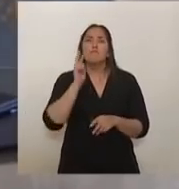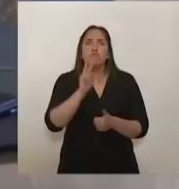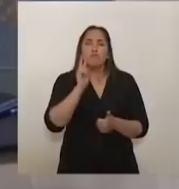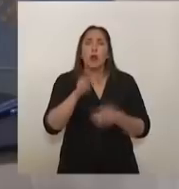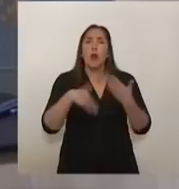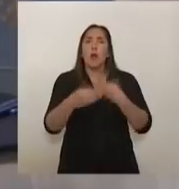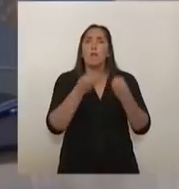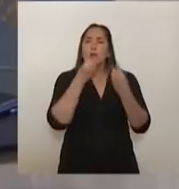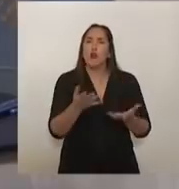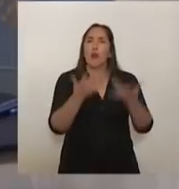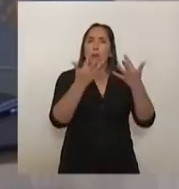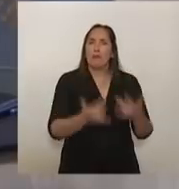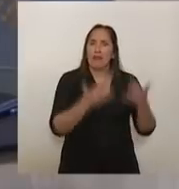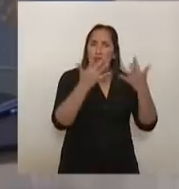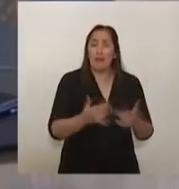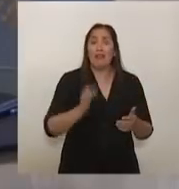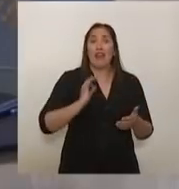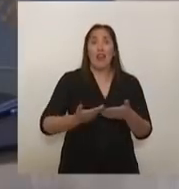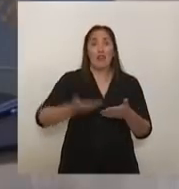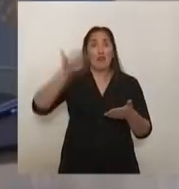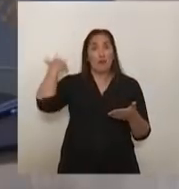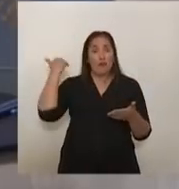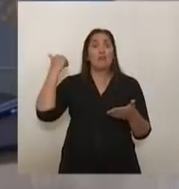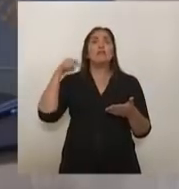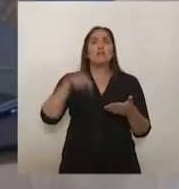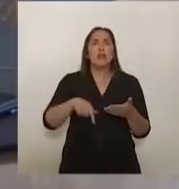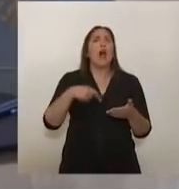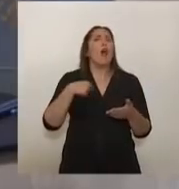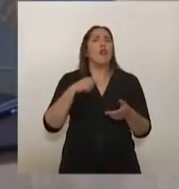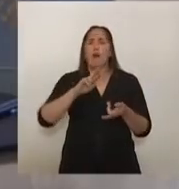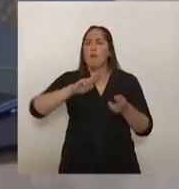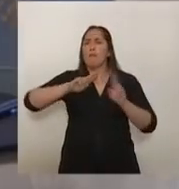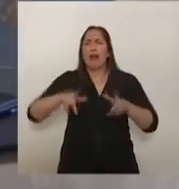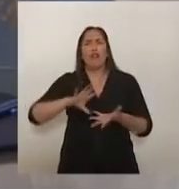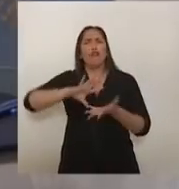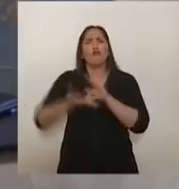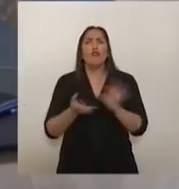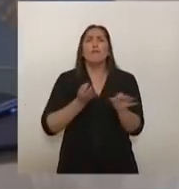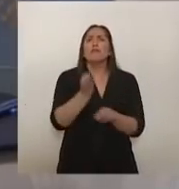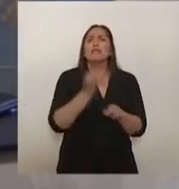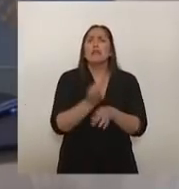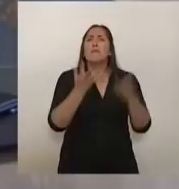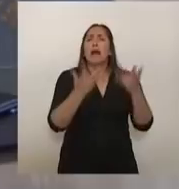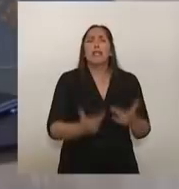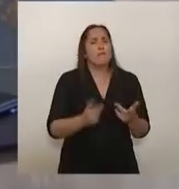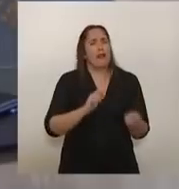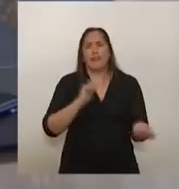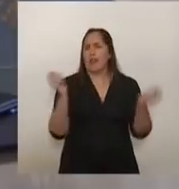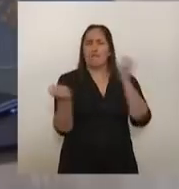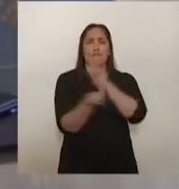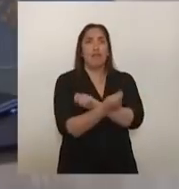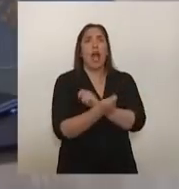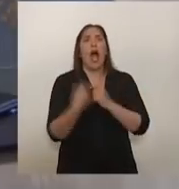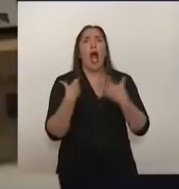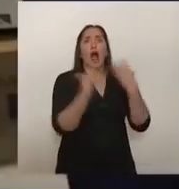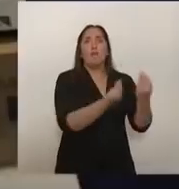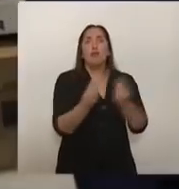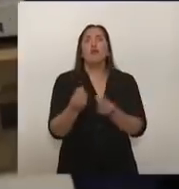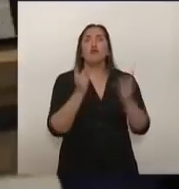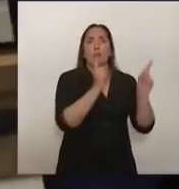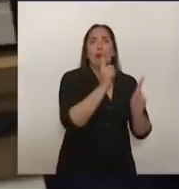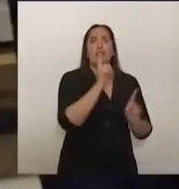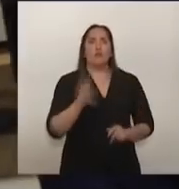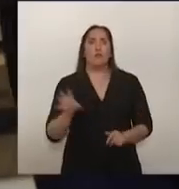matemática, donde desde el año pasado estamos cambiando todo el método de enseñanza, con mucho apoyo de los maestros y las